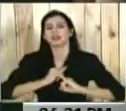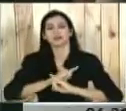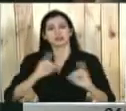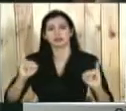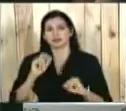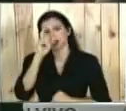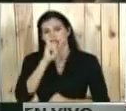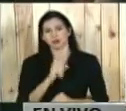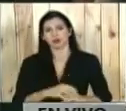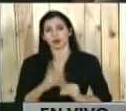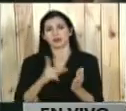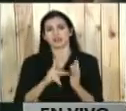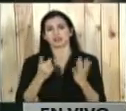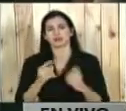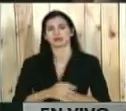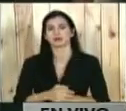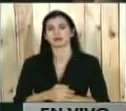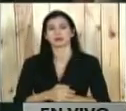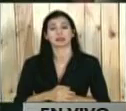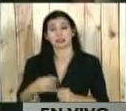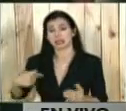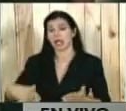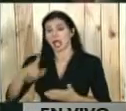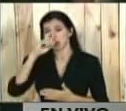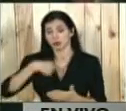Un año de muchas dificultades que hemos tenido, de lucha,